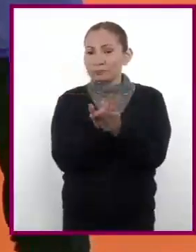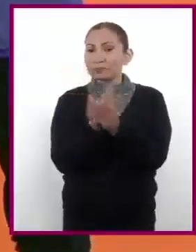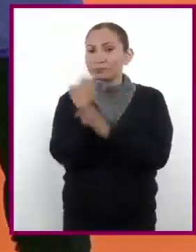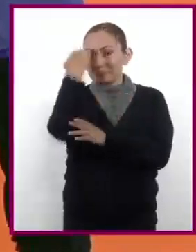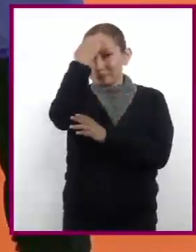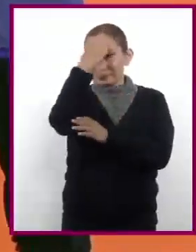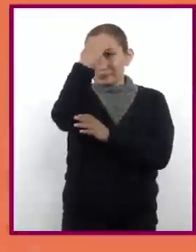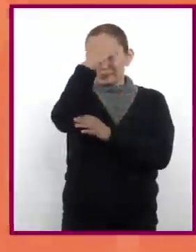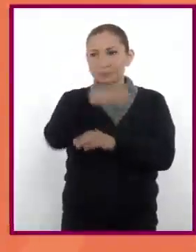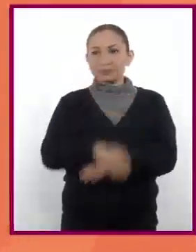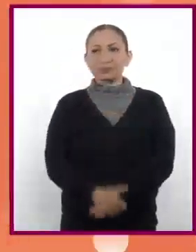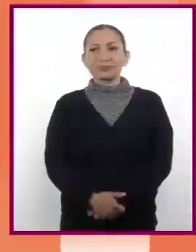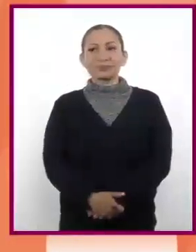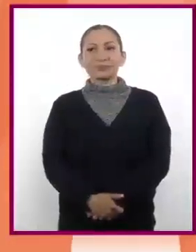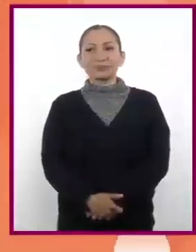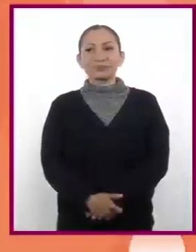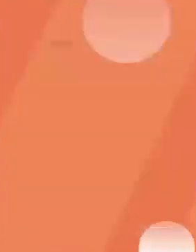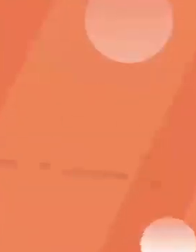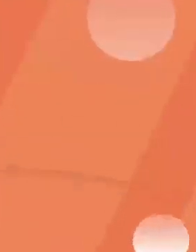de experiencias.